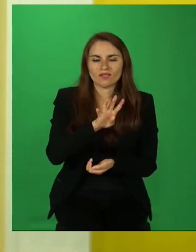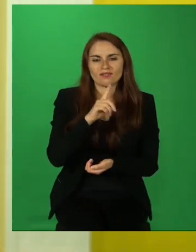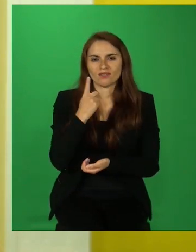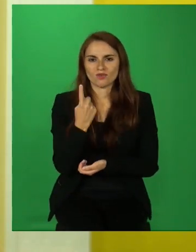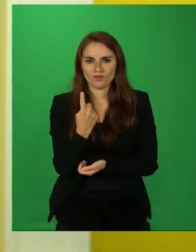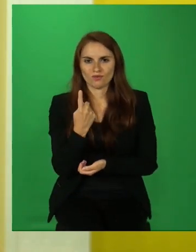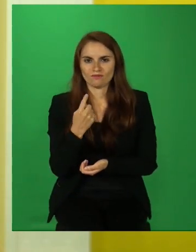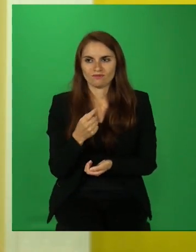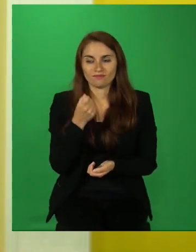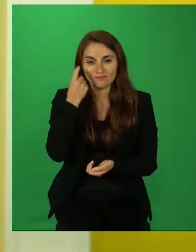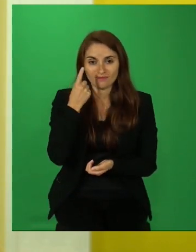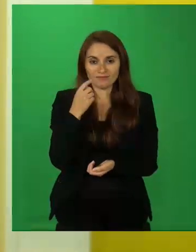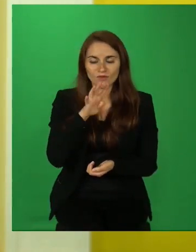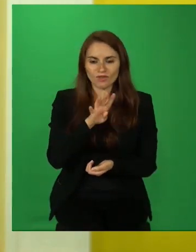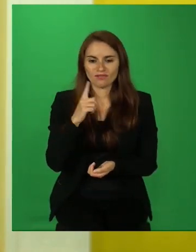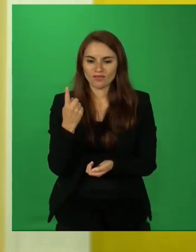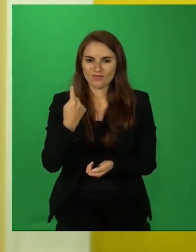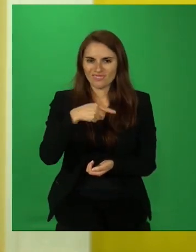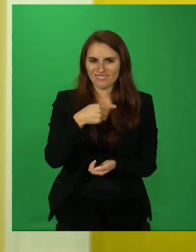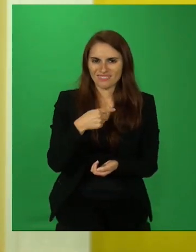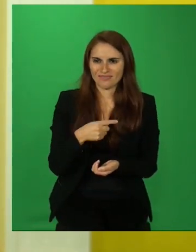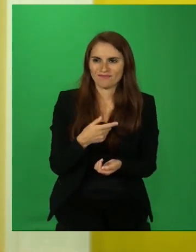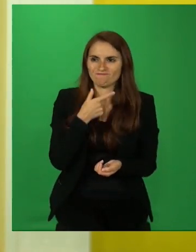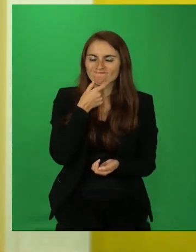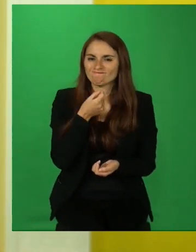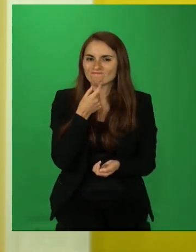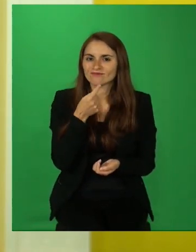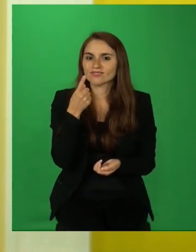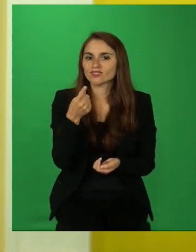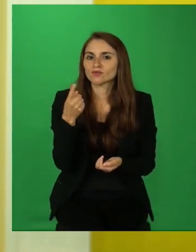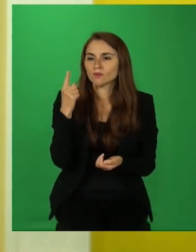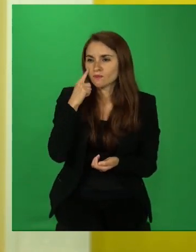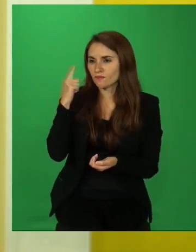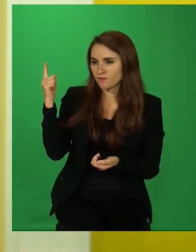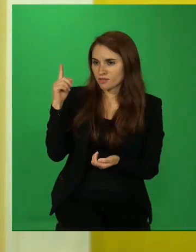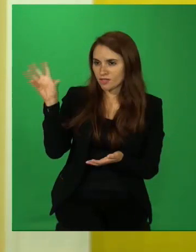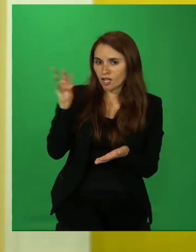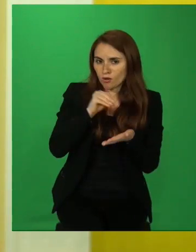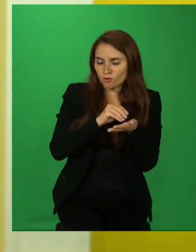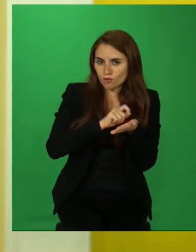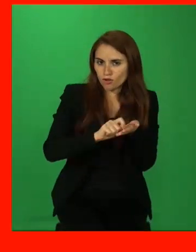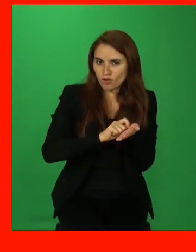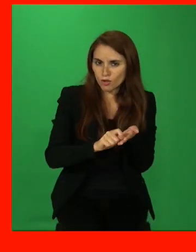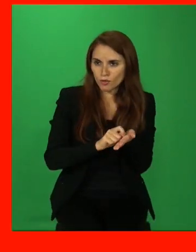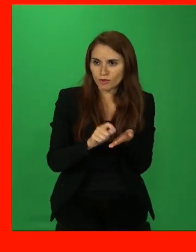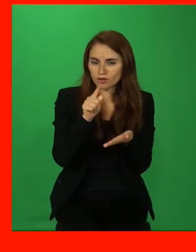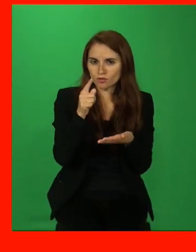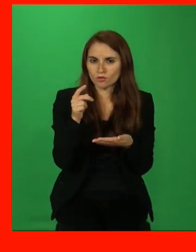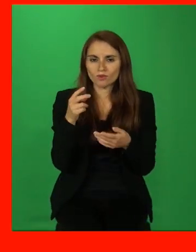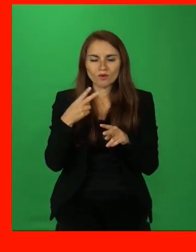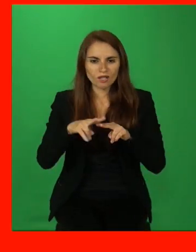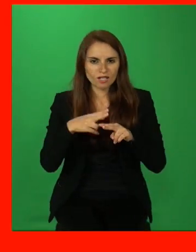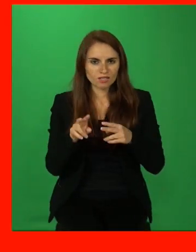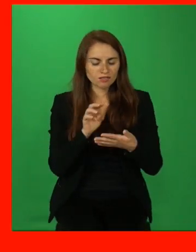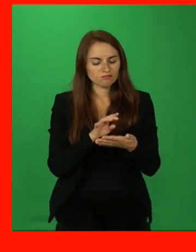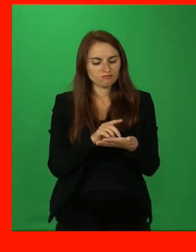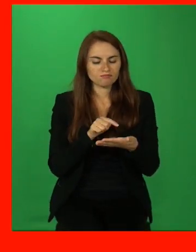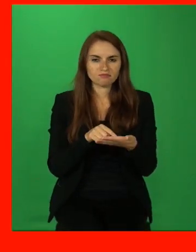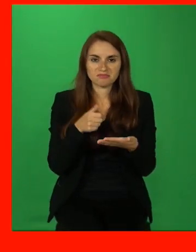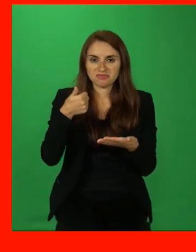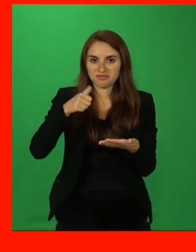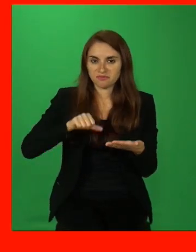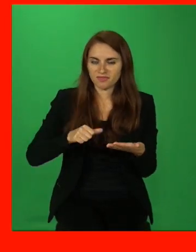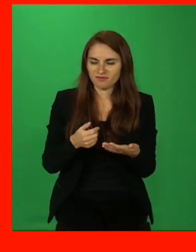cuenta que es muy fácil y entonces ya no está este ejercicio en tu cuaderno y veamos si lo puedes resolver o lo hiciste